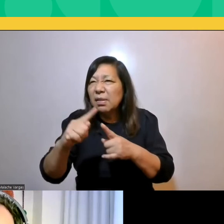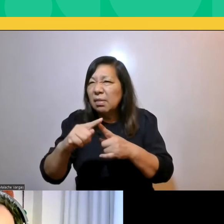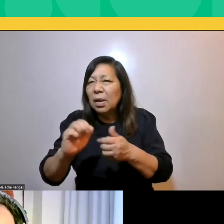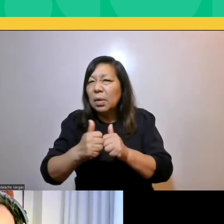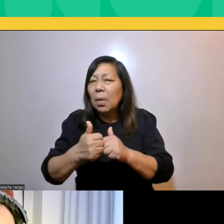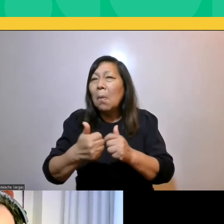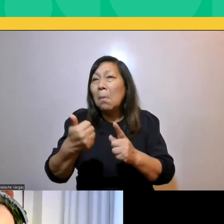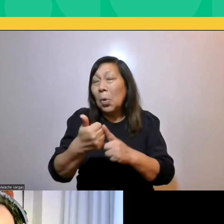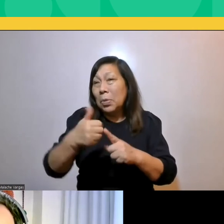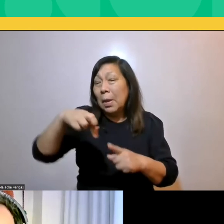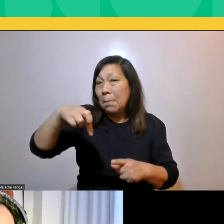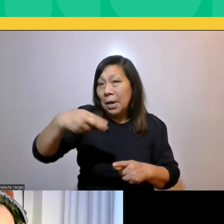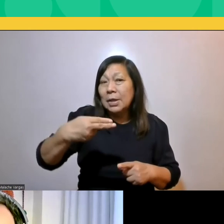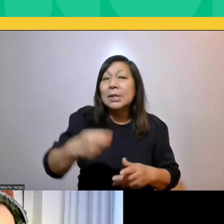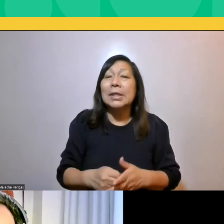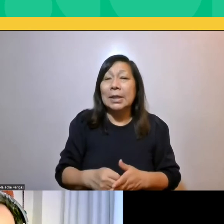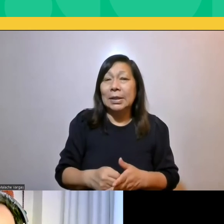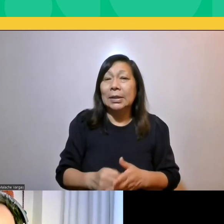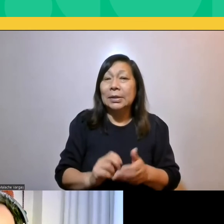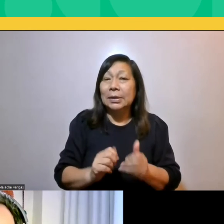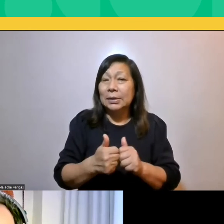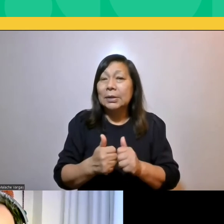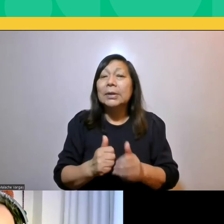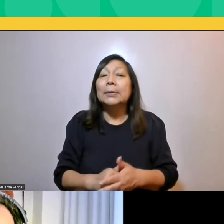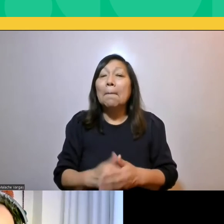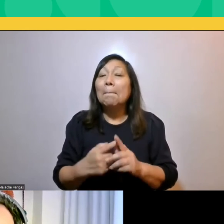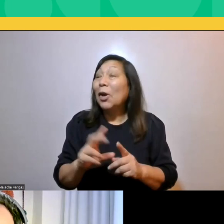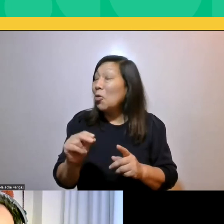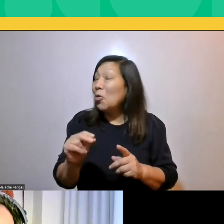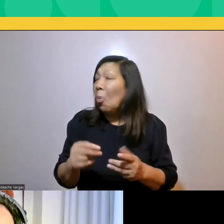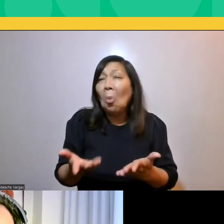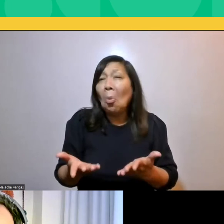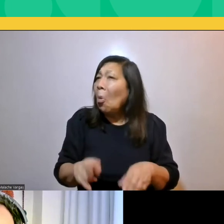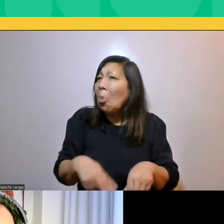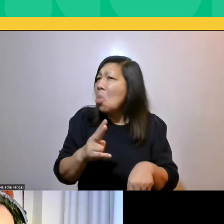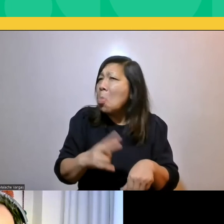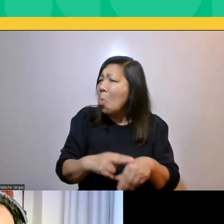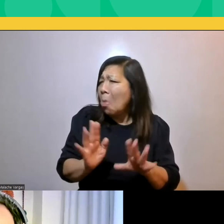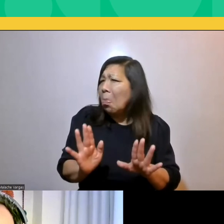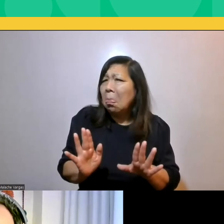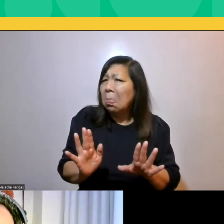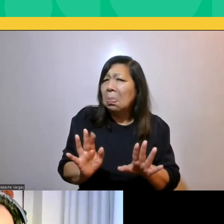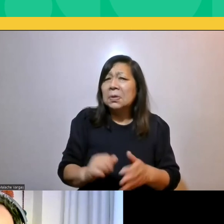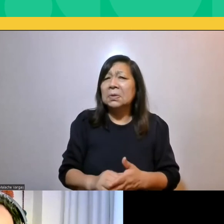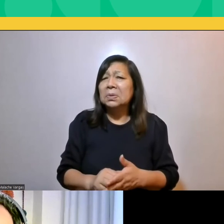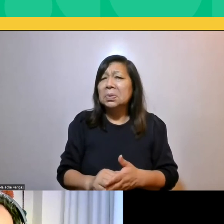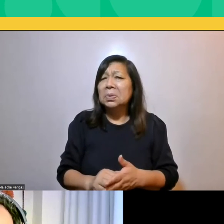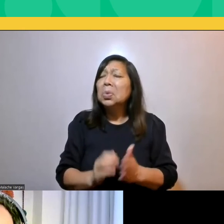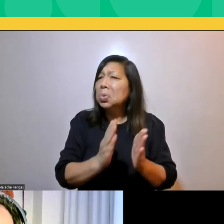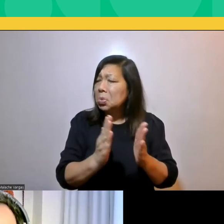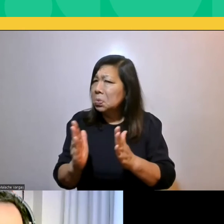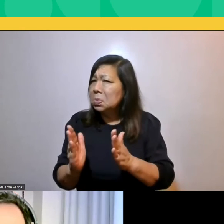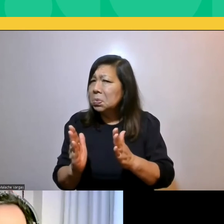alteración propia del pH que también genera cambios en el flujo, ¿no? Pero si no te genera molestias, es escaso y tú le haces seguimiento y tiene más